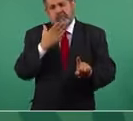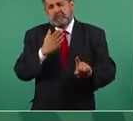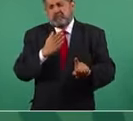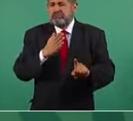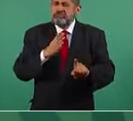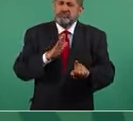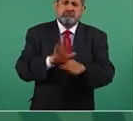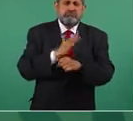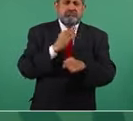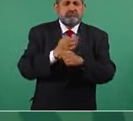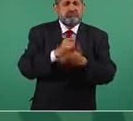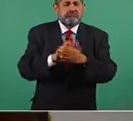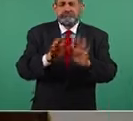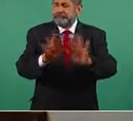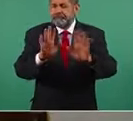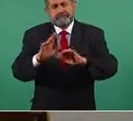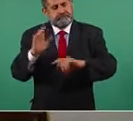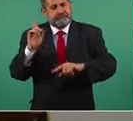Entonces, vamos ya con seguridad.